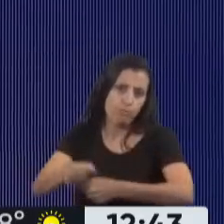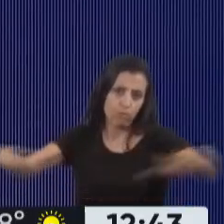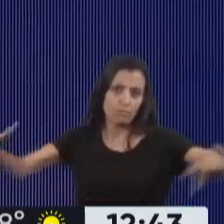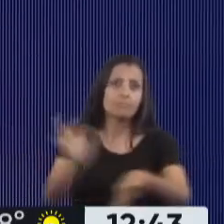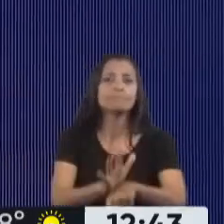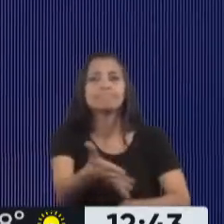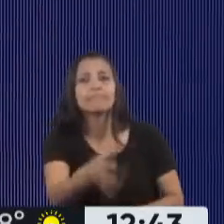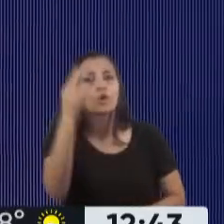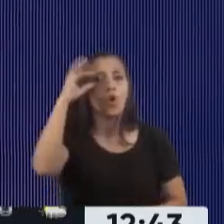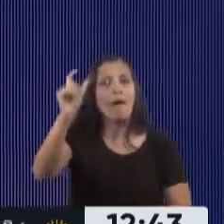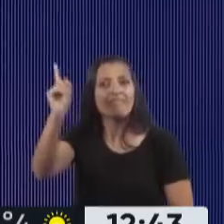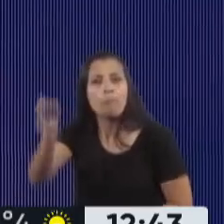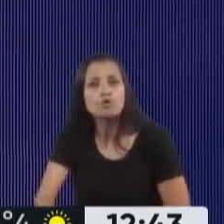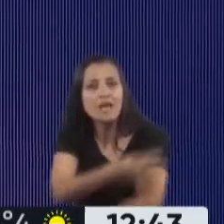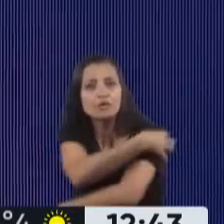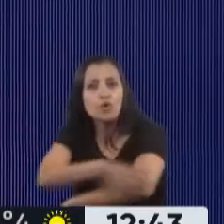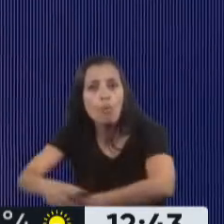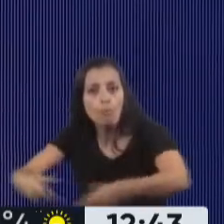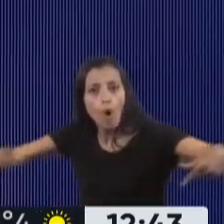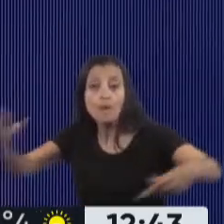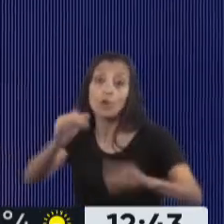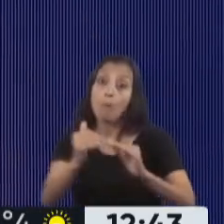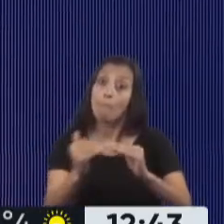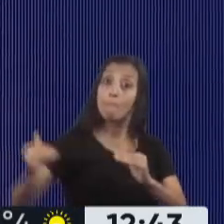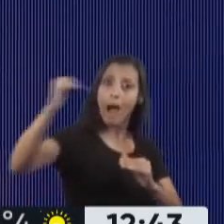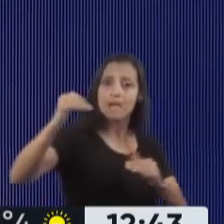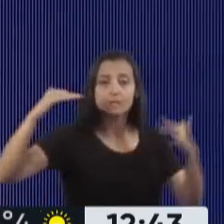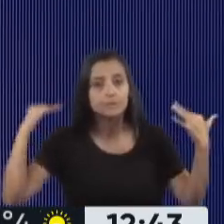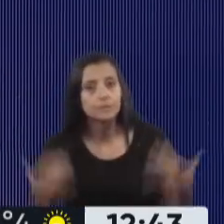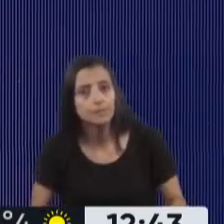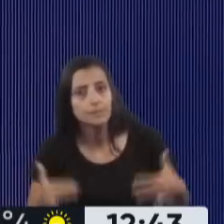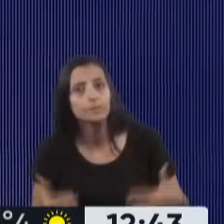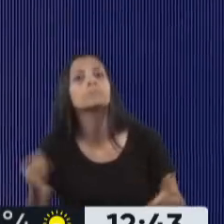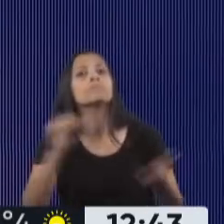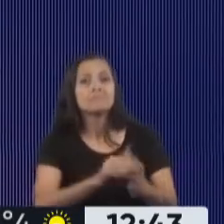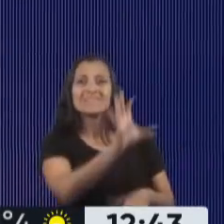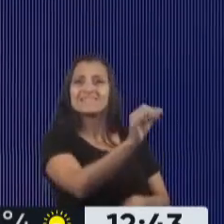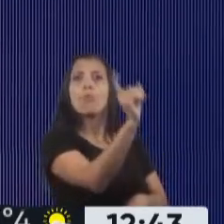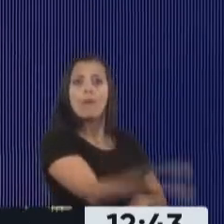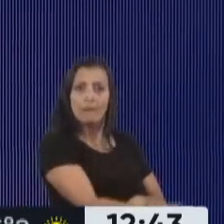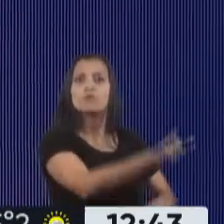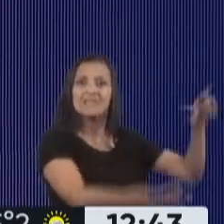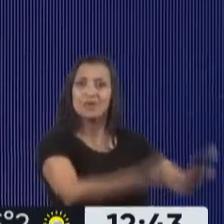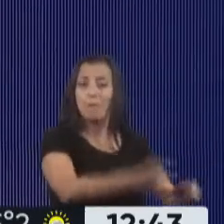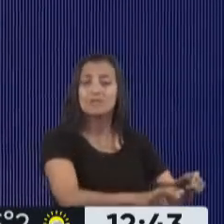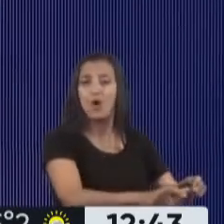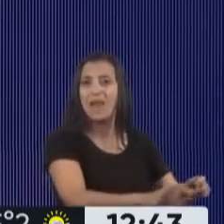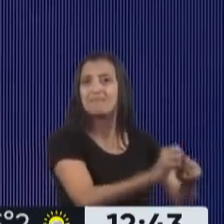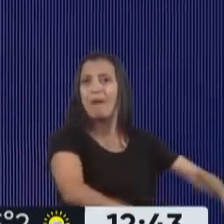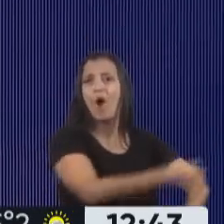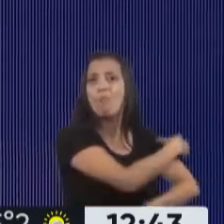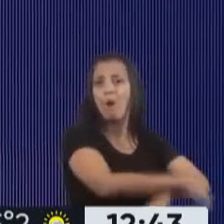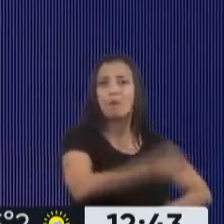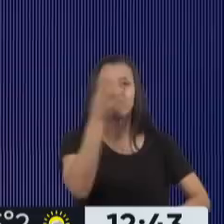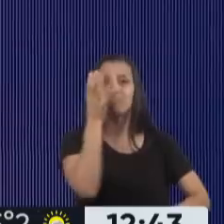menos del 90% o un poco más, y con seguramente la mitad de la población indigente.